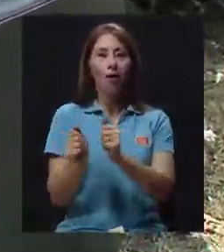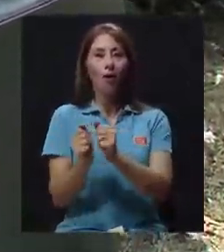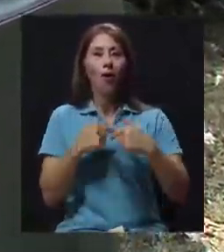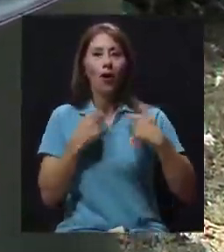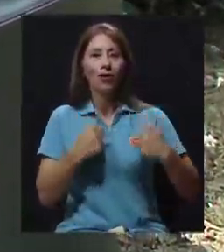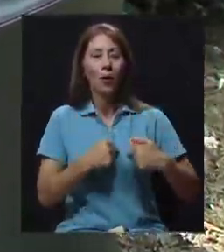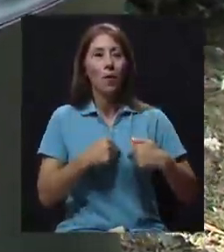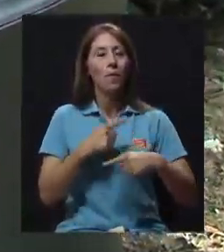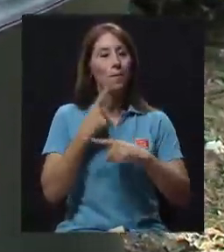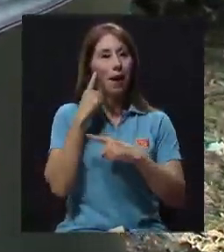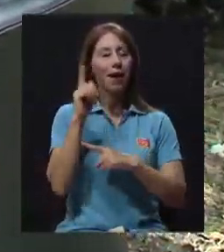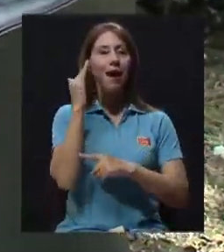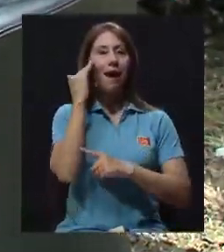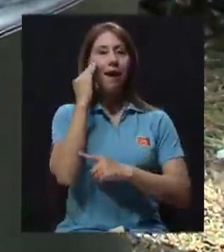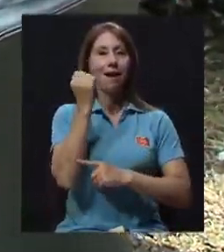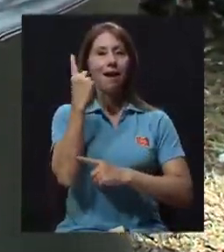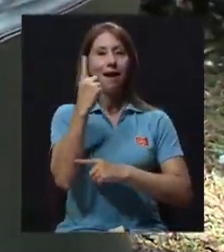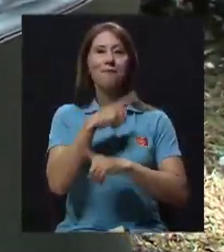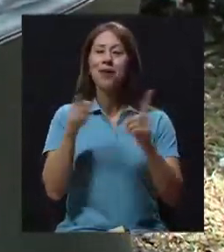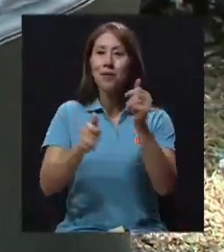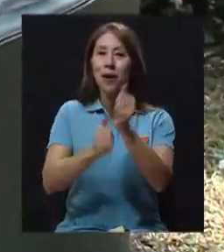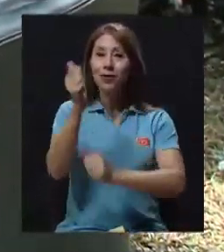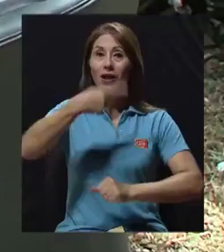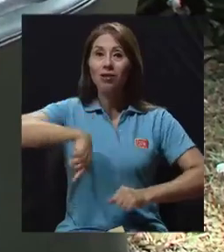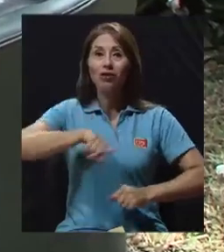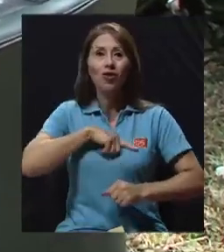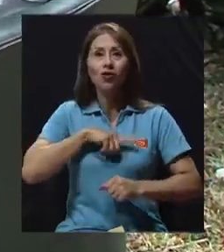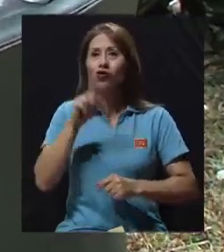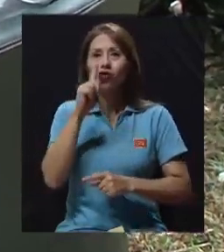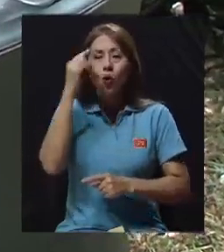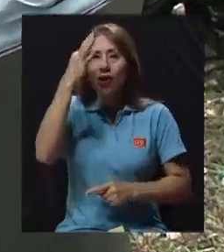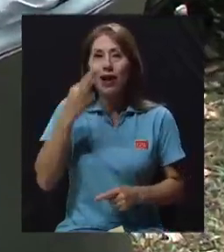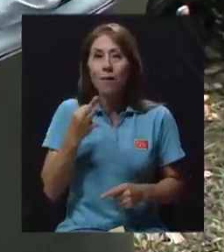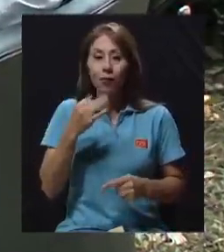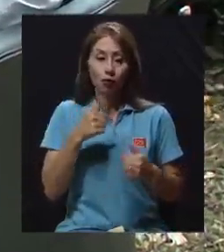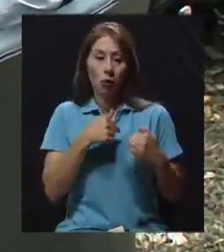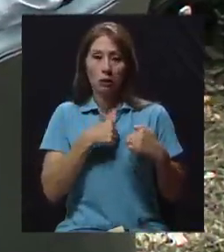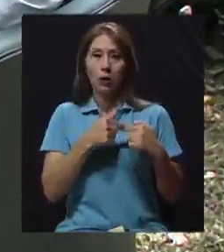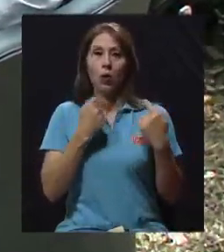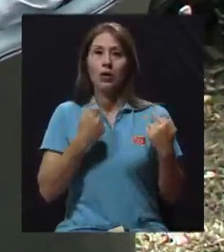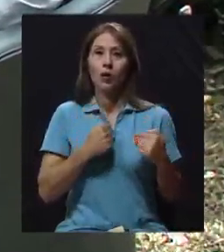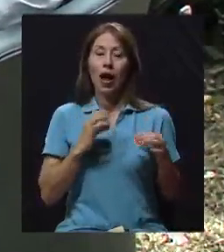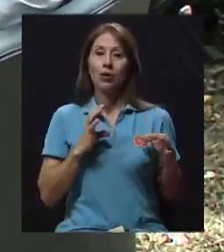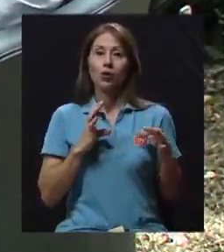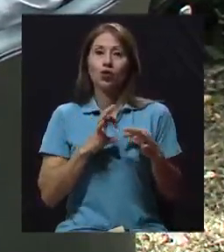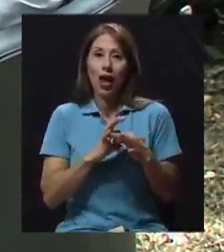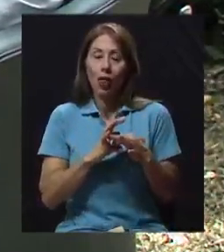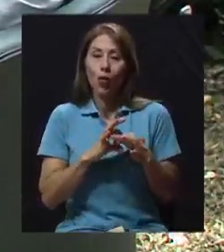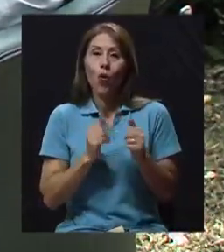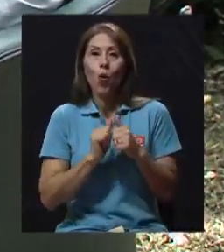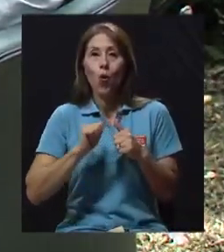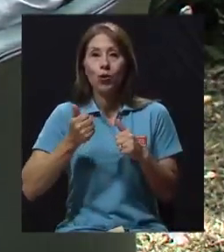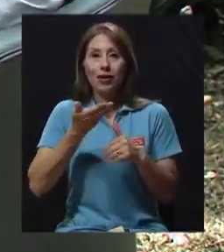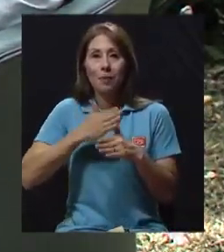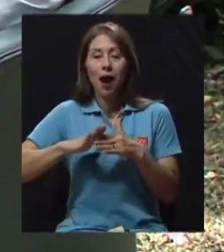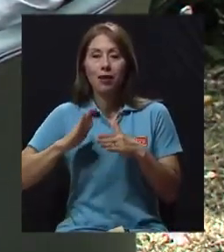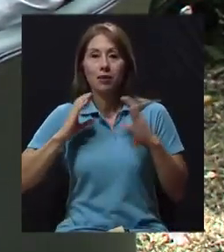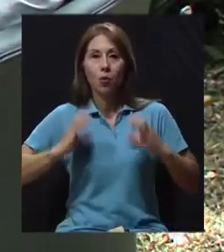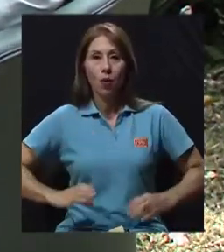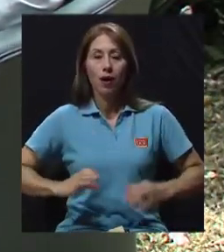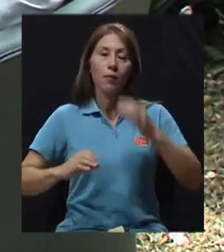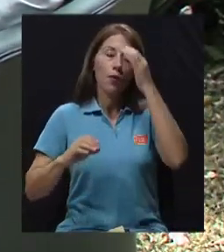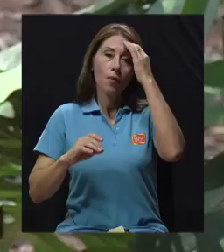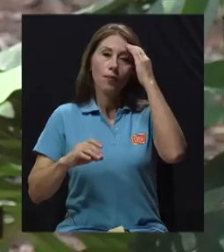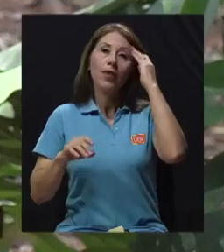sí. Pero definitivamente que la mayoría de las personas no pensamos en que este órgano tan vital va asociado a otros órganos también y que